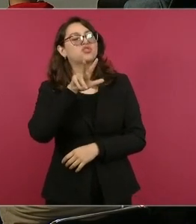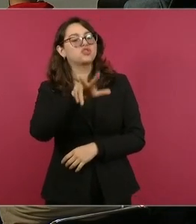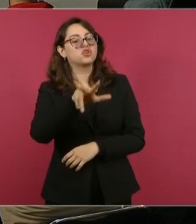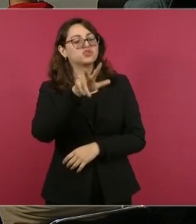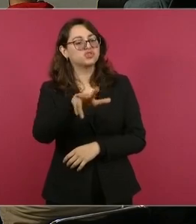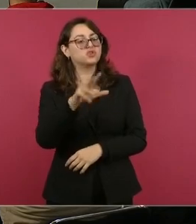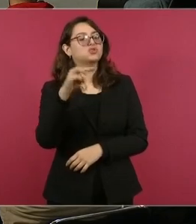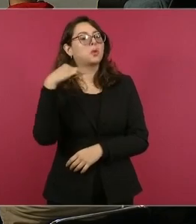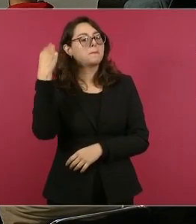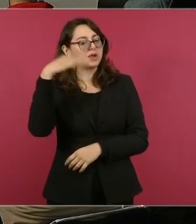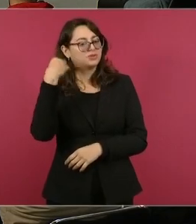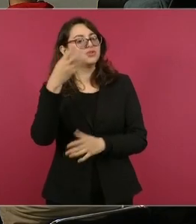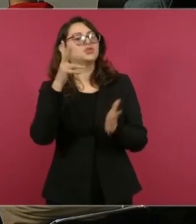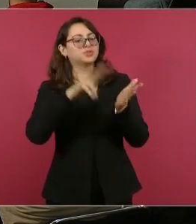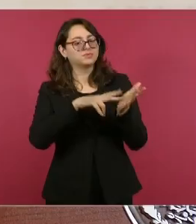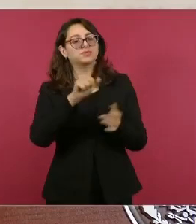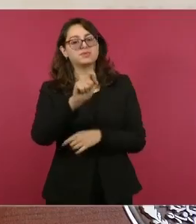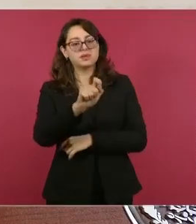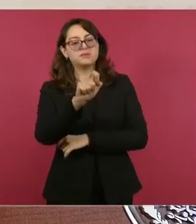21.